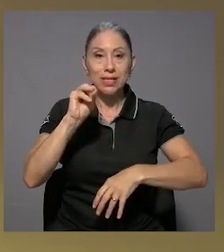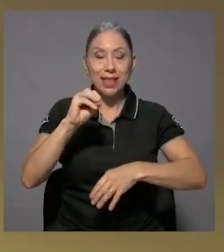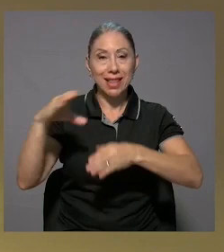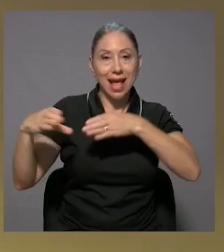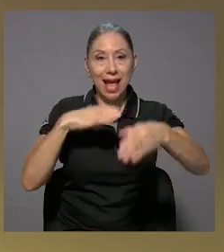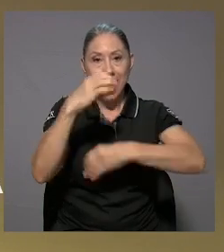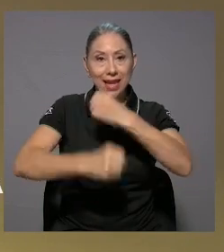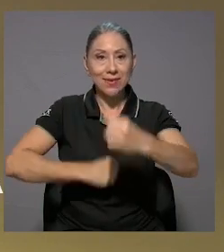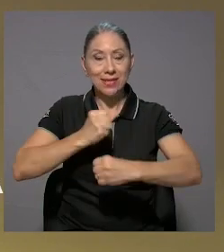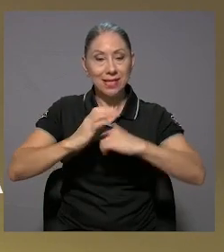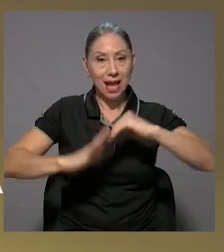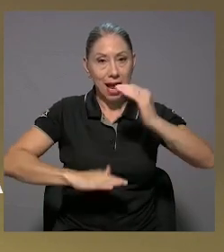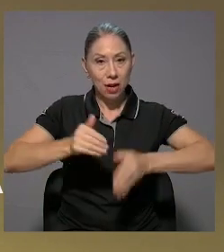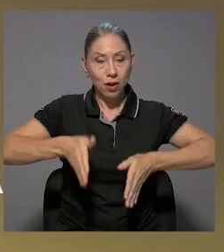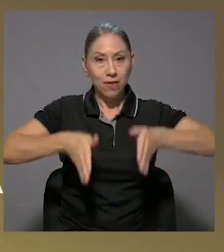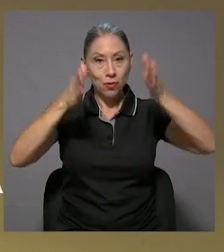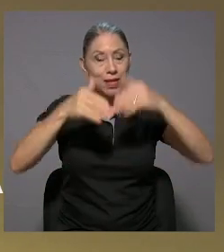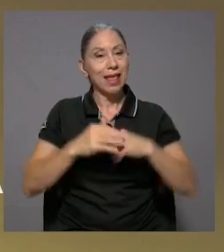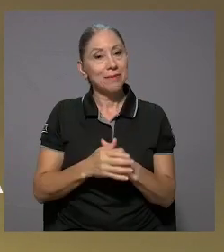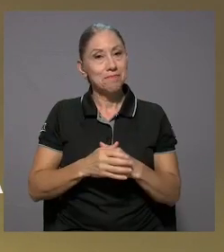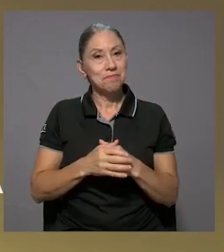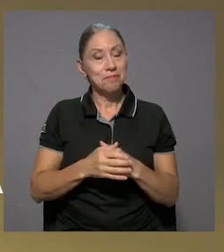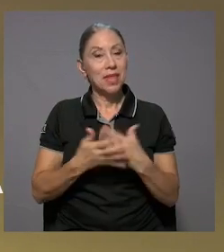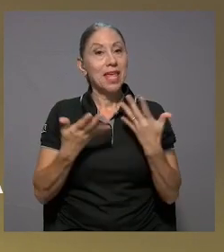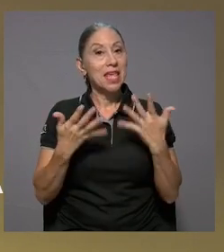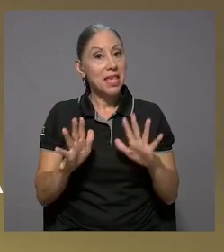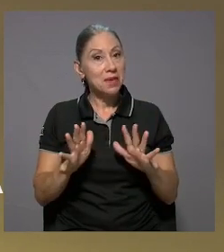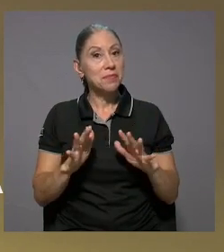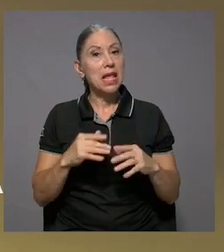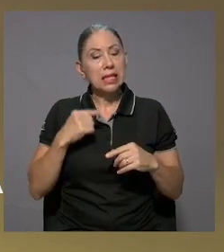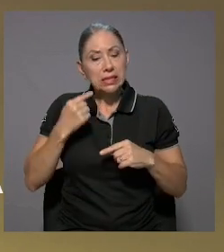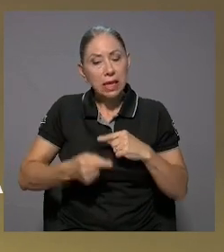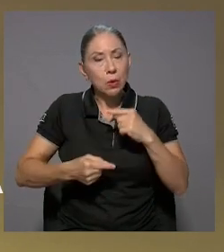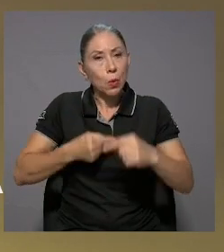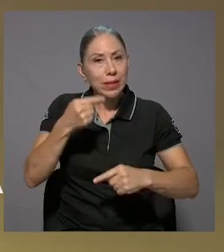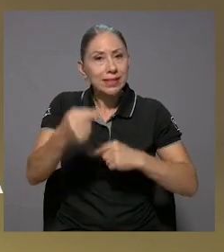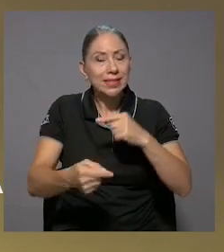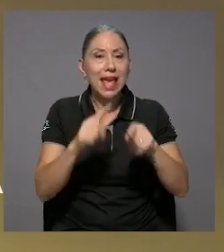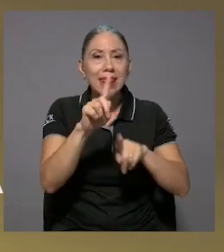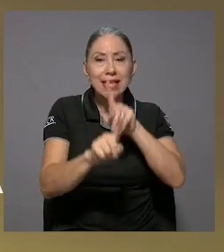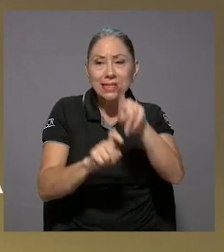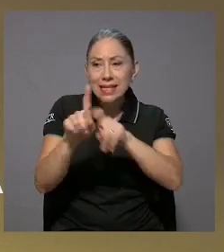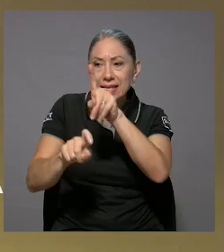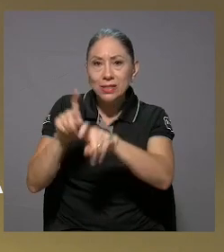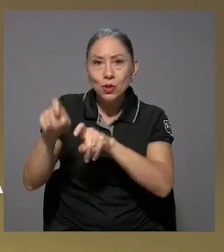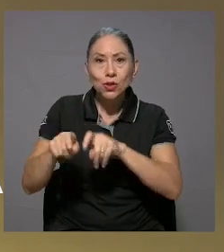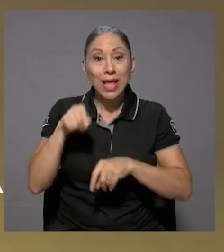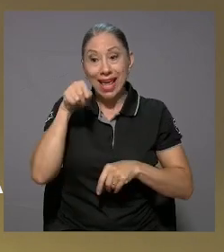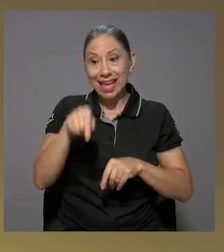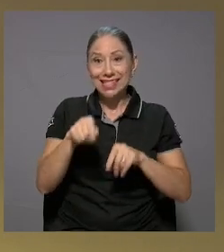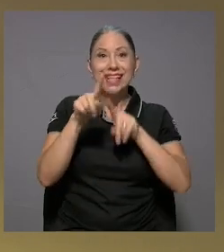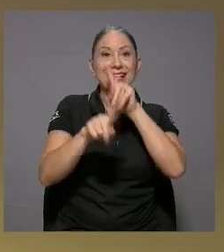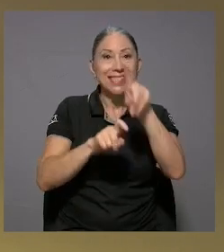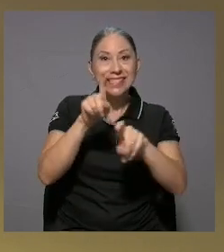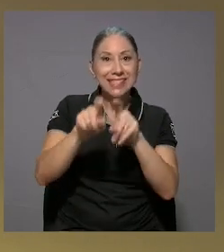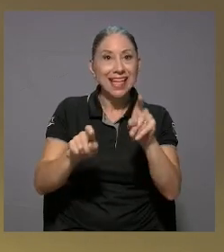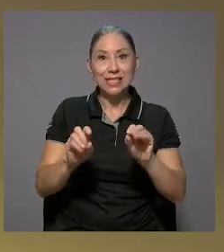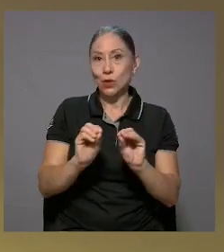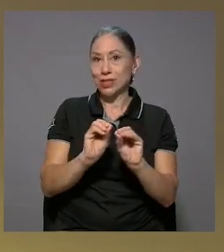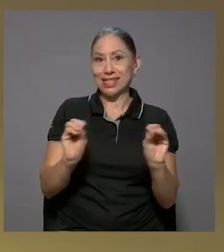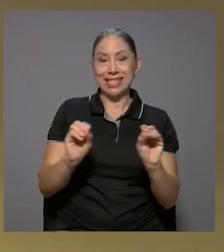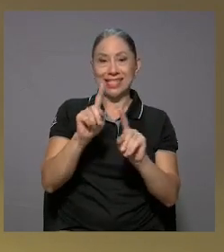de la facultad, y en la secuencia de censos, este censo sin censo,